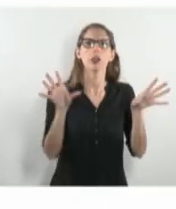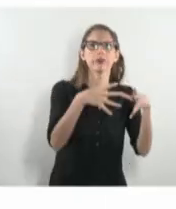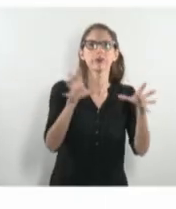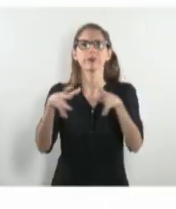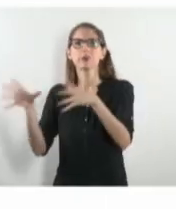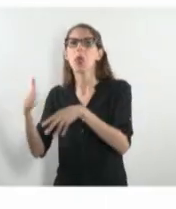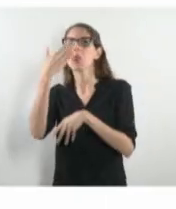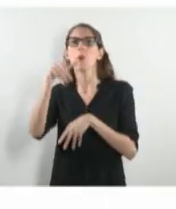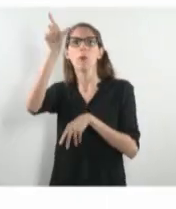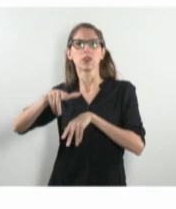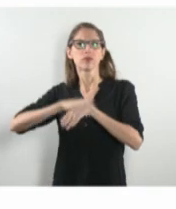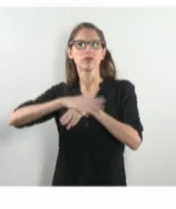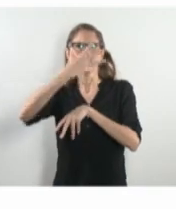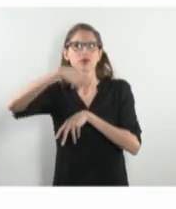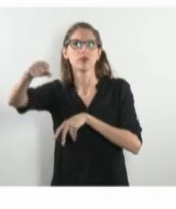reciclador.